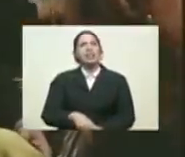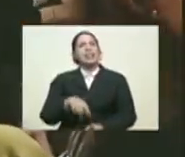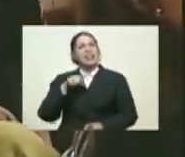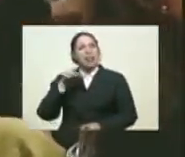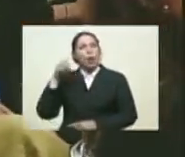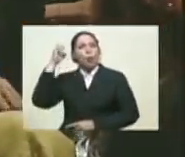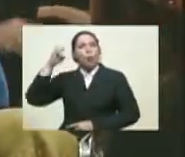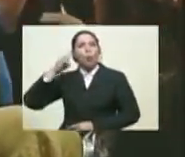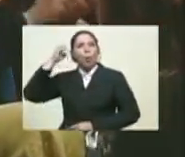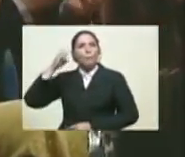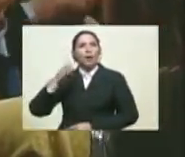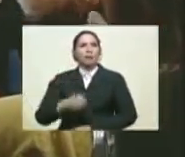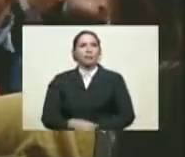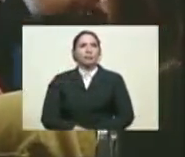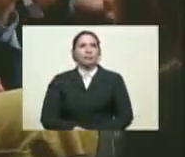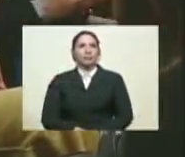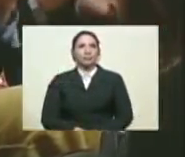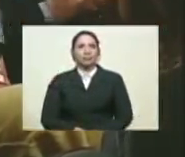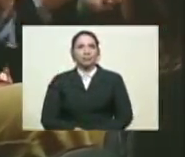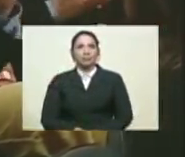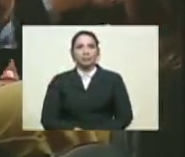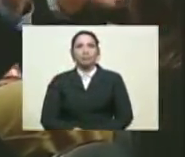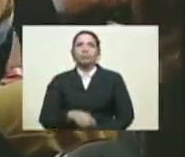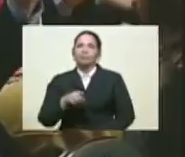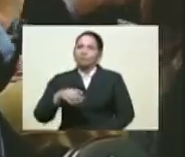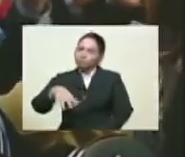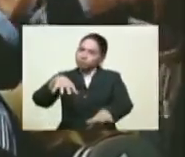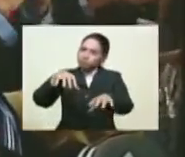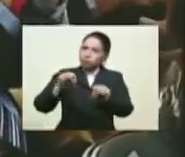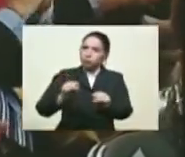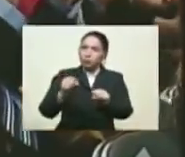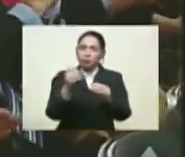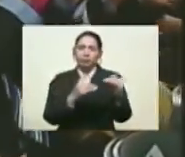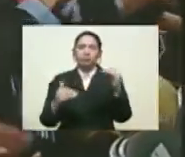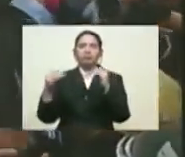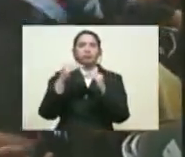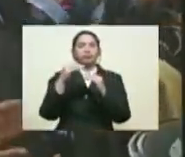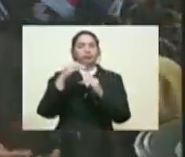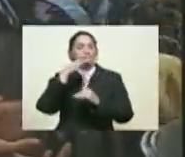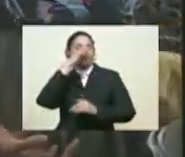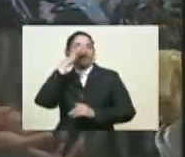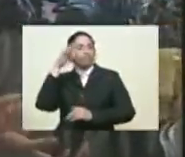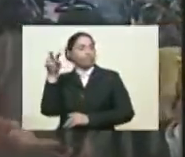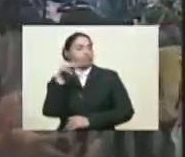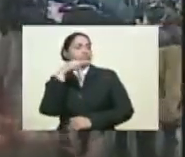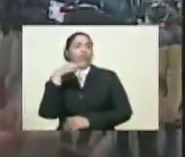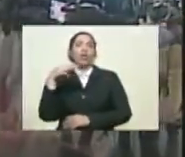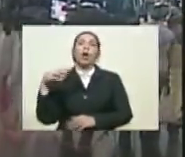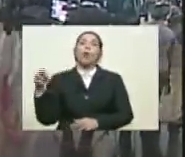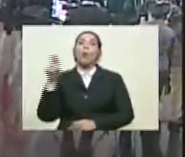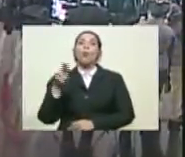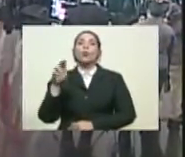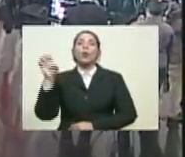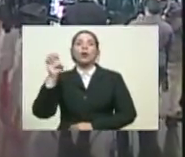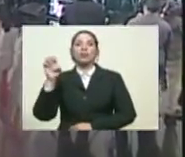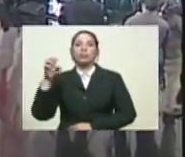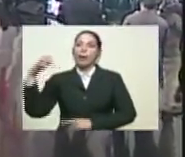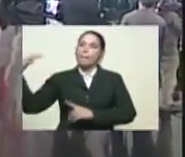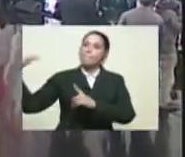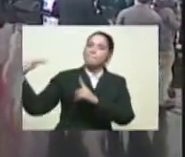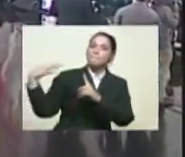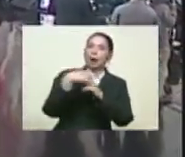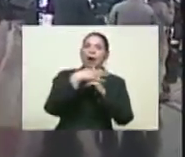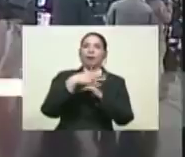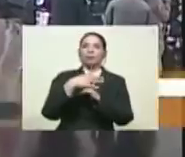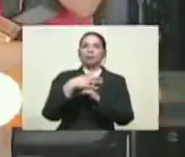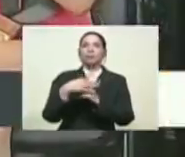Europa, el complejo de superioridad de la Unión Europea, el intervencionismo